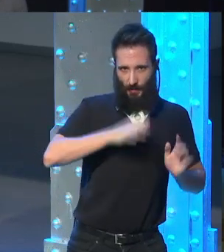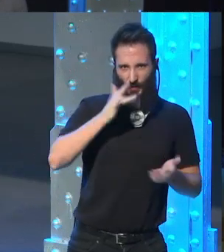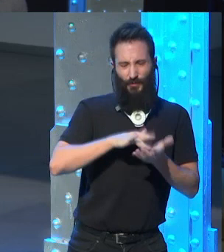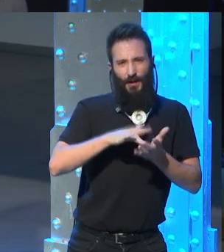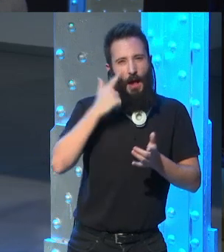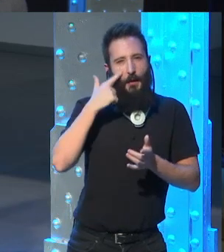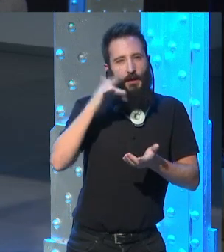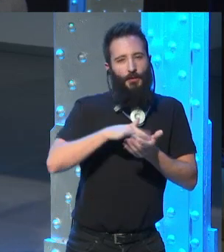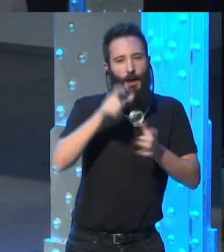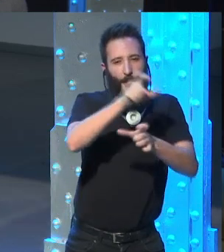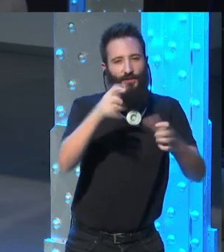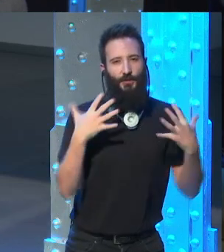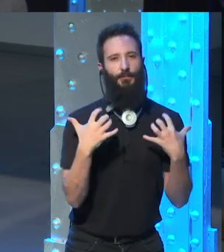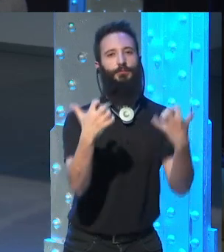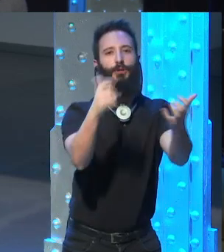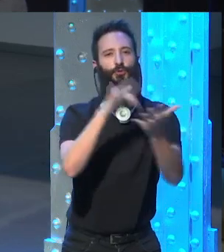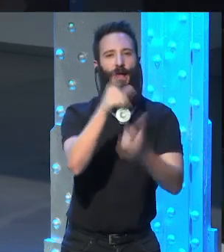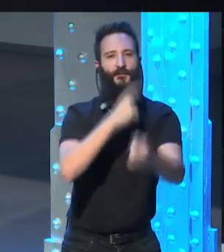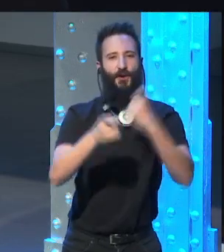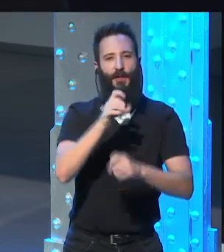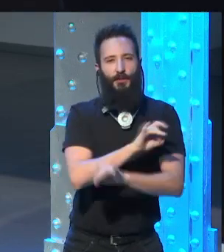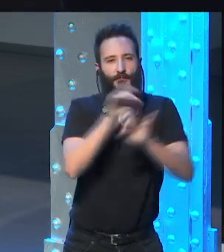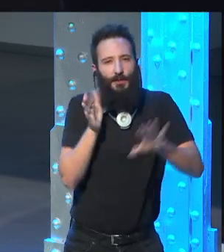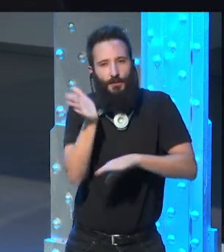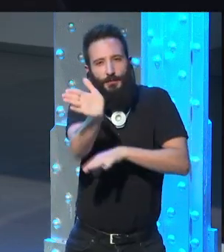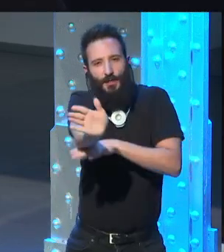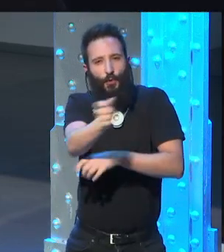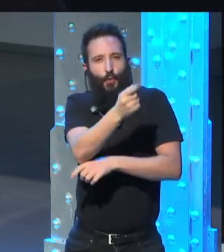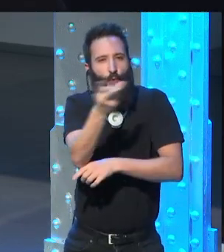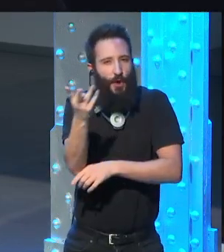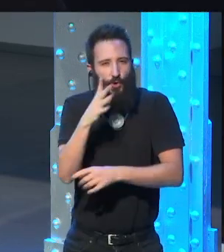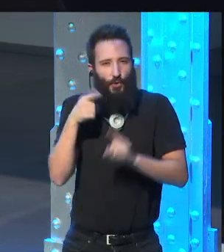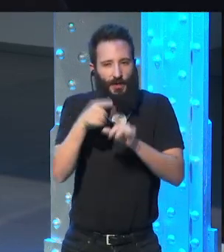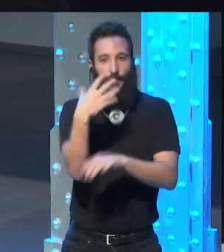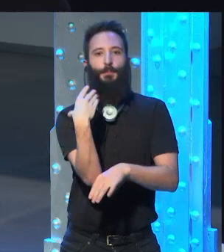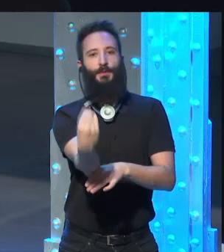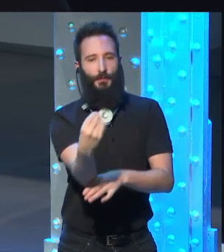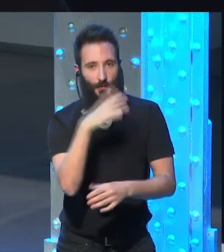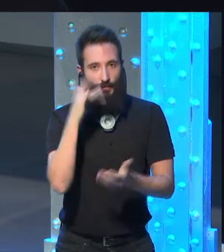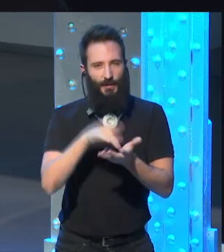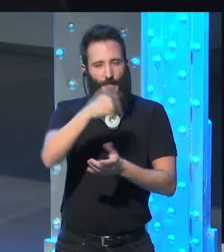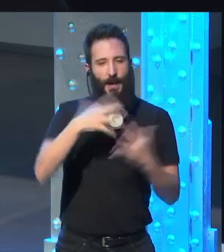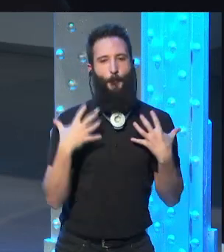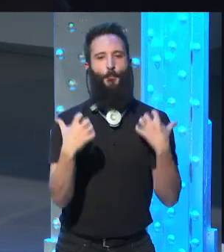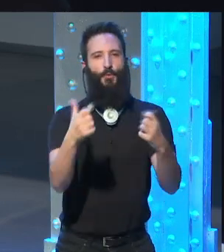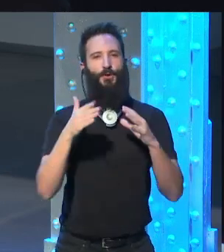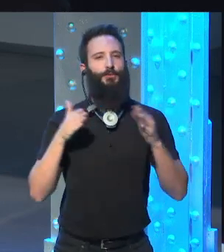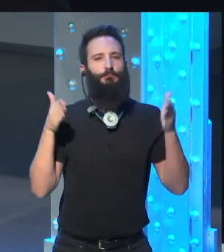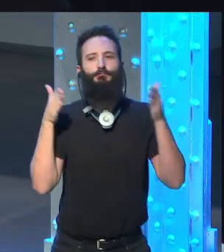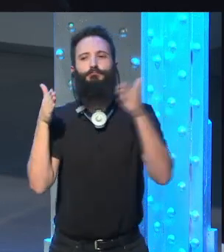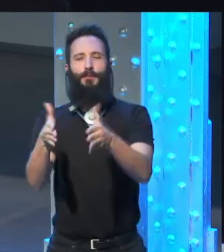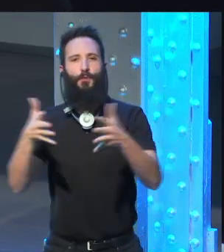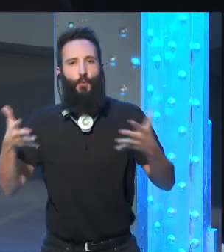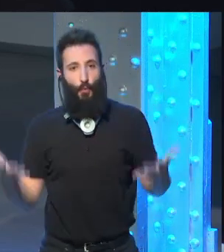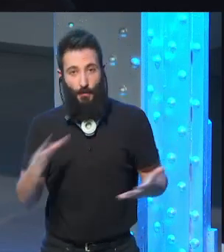de información le tienes que dar a un espectador para que entienda una obra o no entienda una obra, y luego también con el tema de que hacia qué público va dirigida, y en ese sentido la verdad que